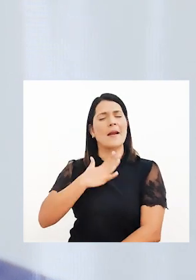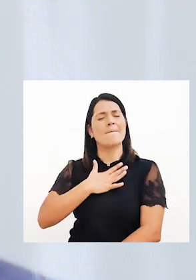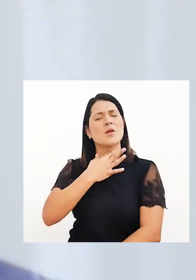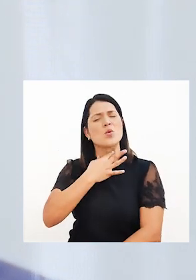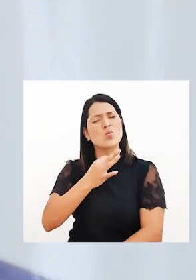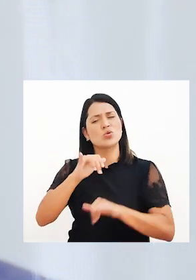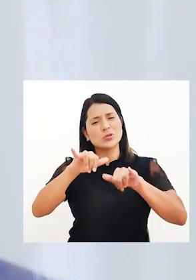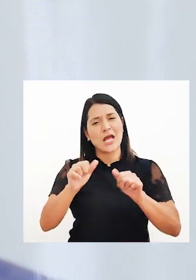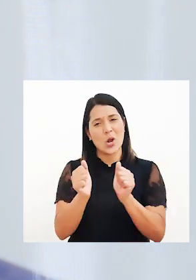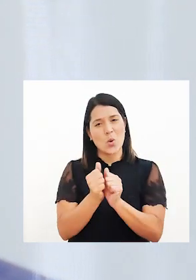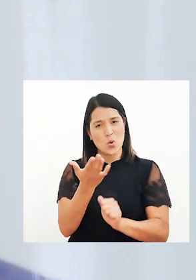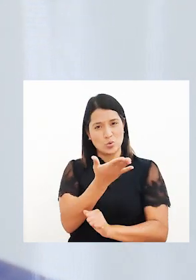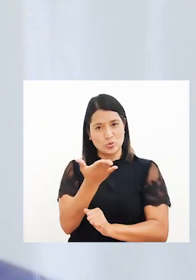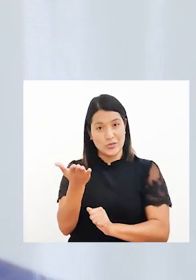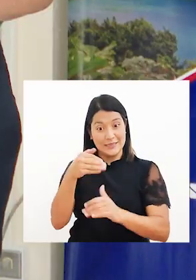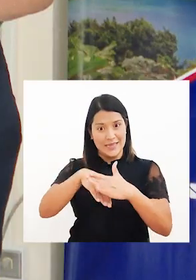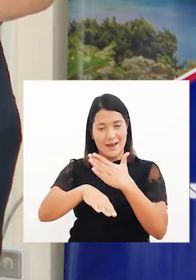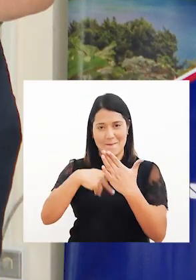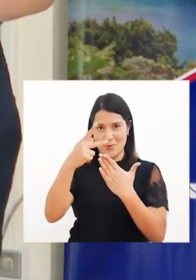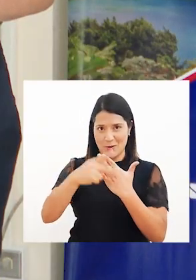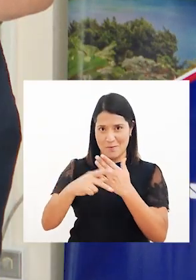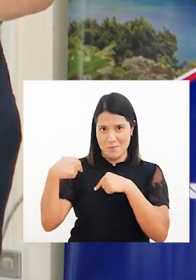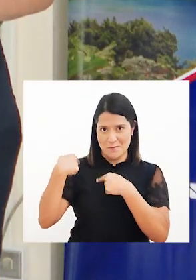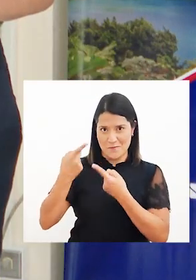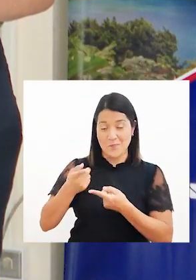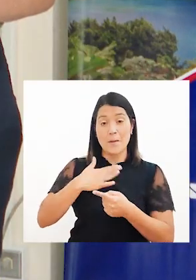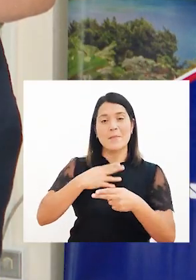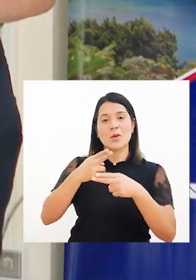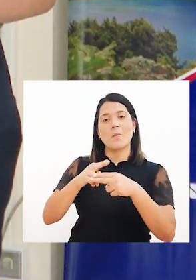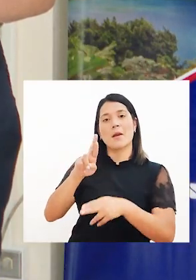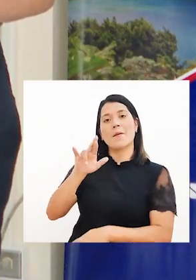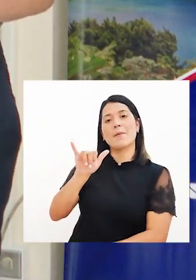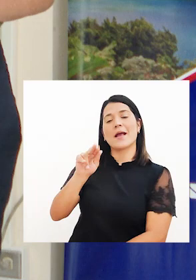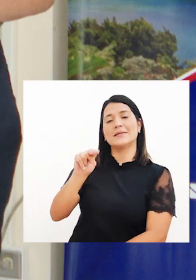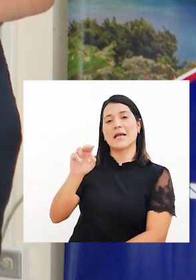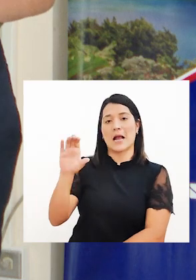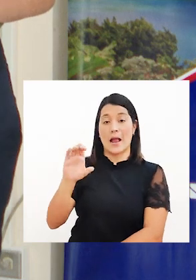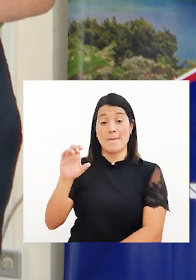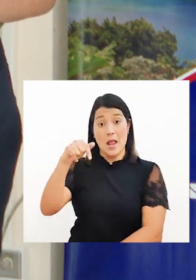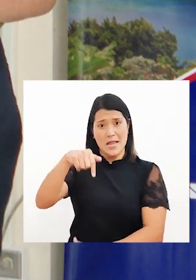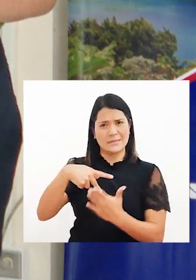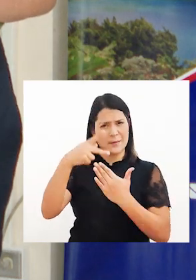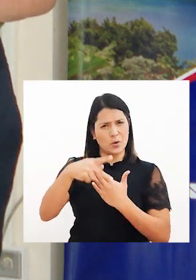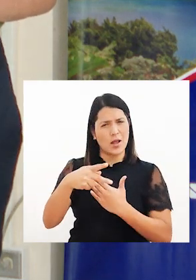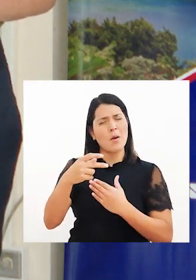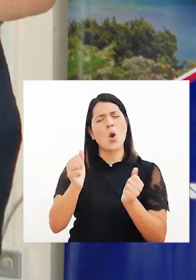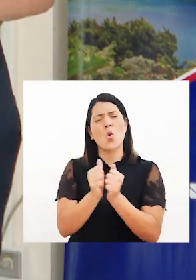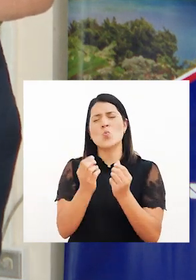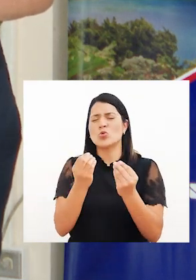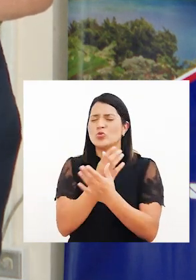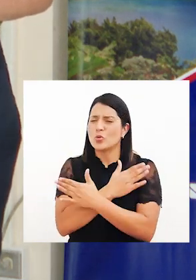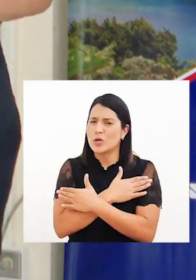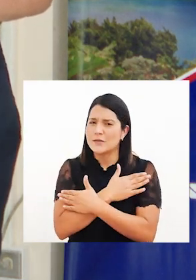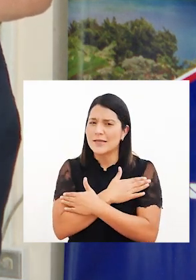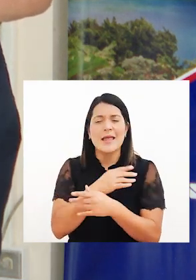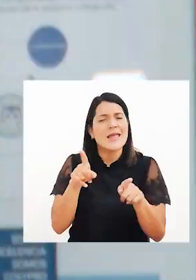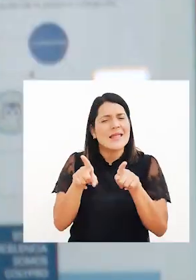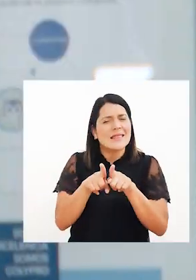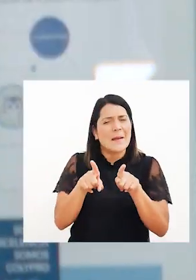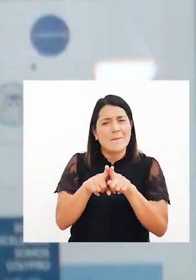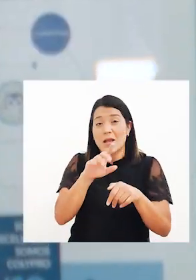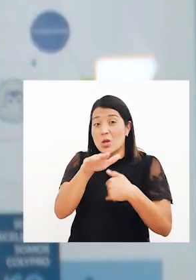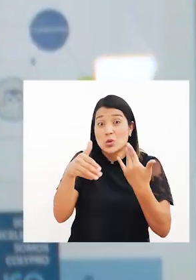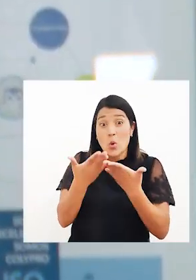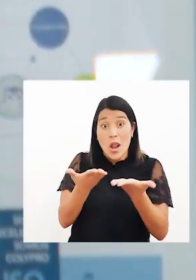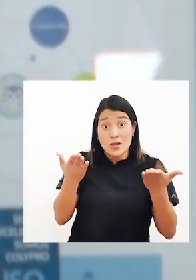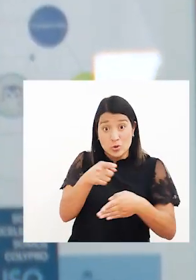ustedes durante estos programas. Soy Brian Campos. Este programa estará cargado de mucho cariño y sobre todo de todas esas cosas que